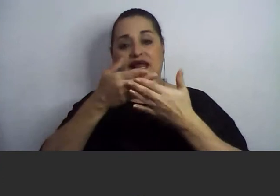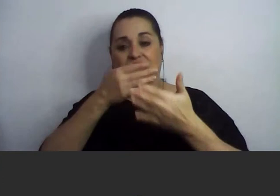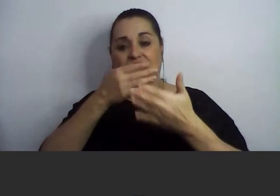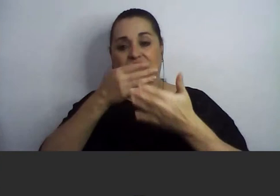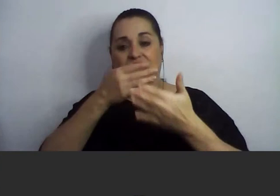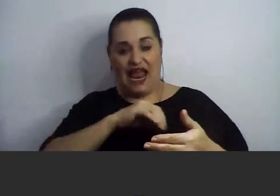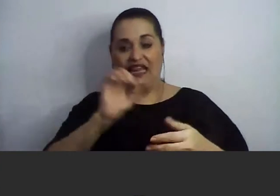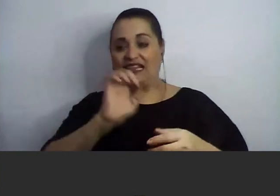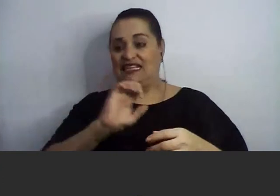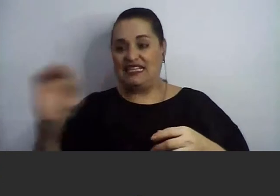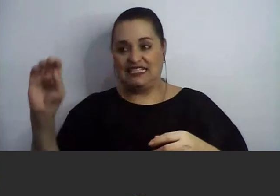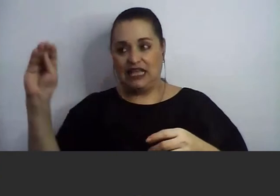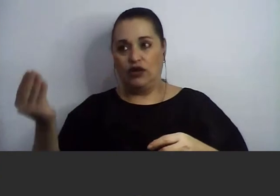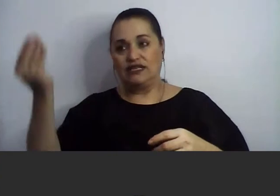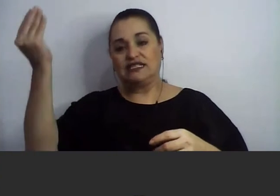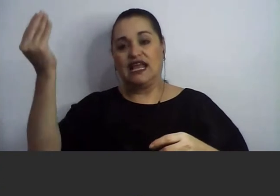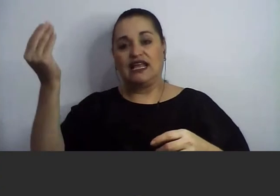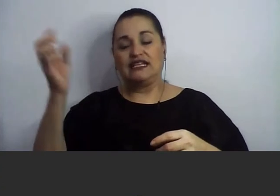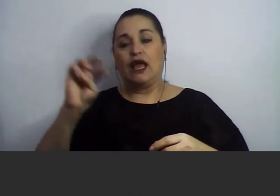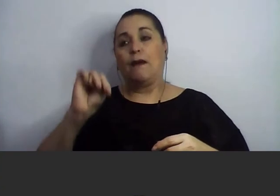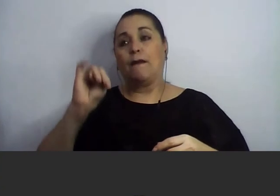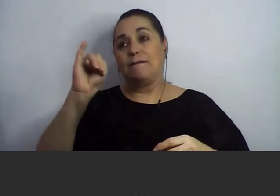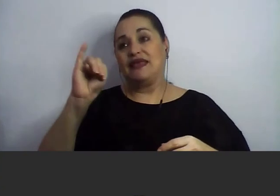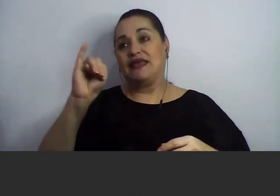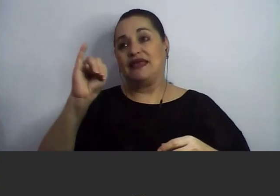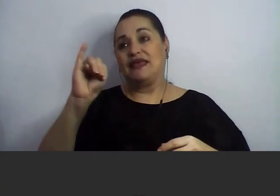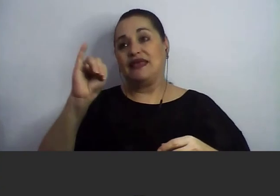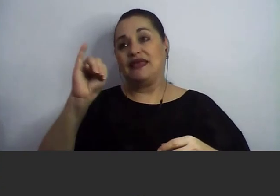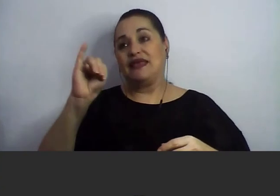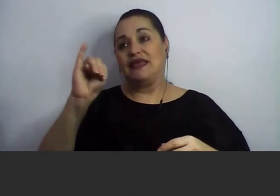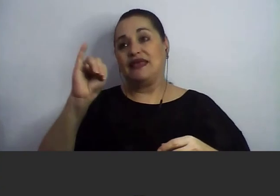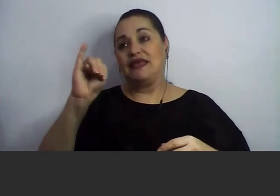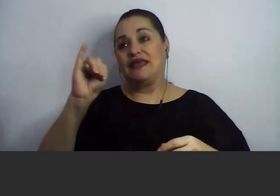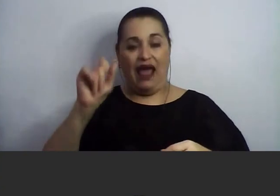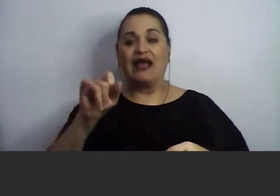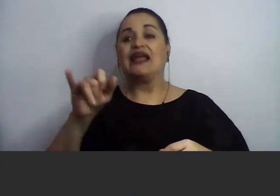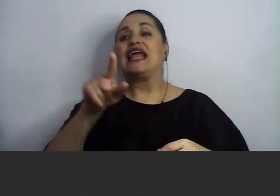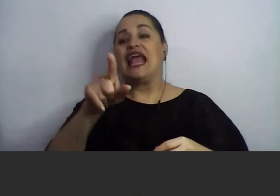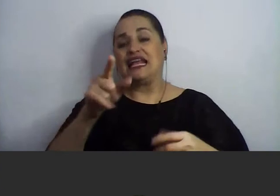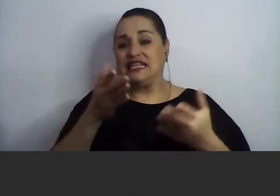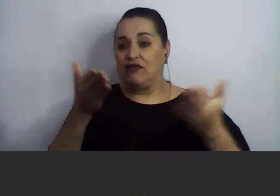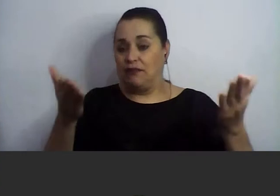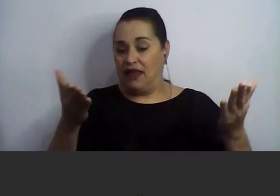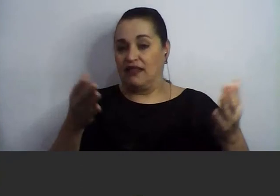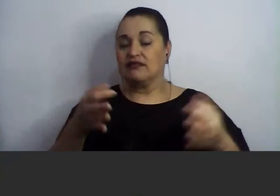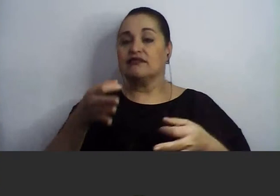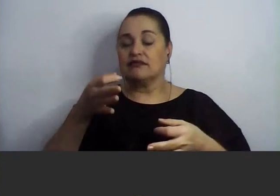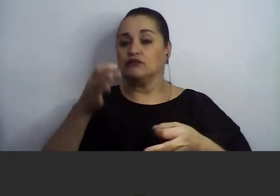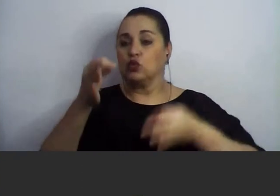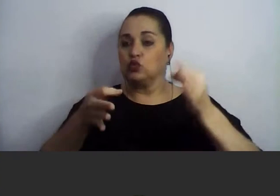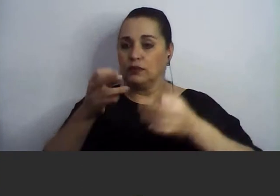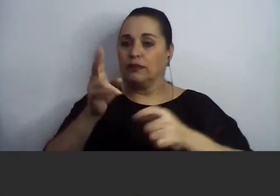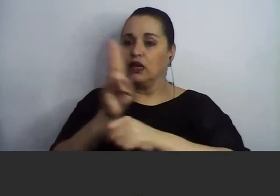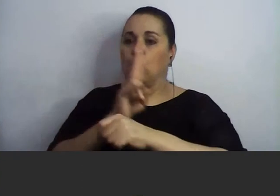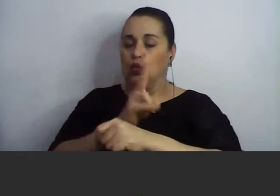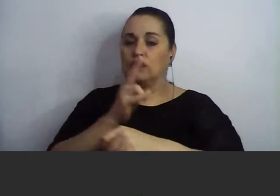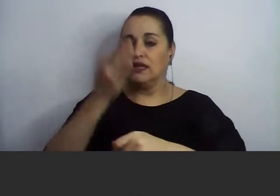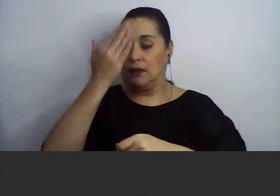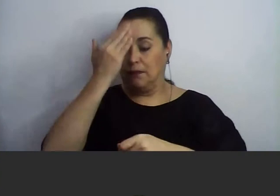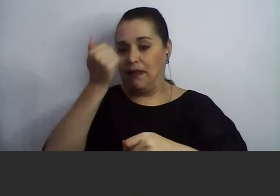por parte de Mideplan es divina entonces creo que eso va a ser una herramienta justamente útil para para